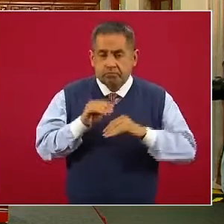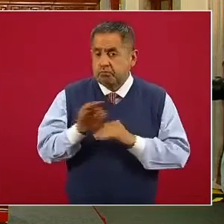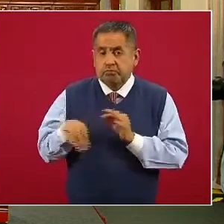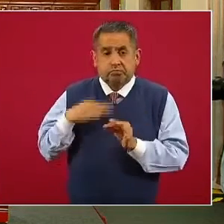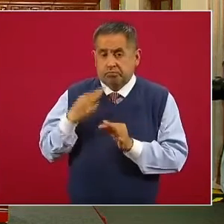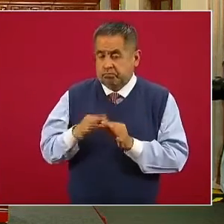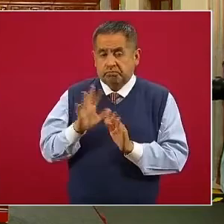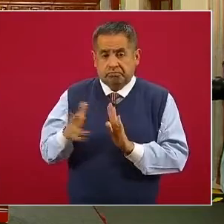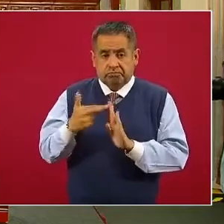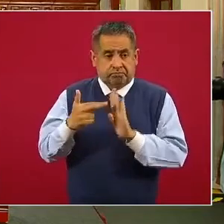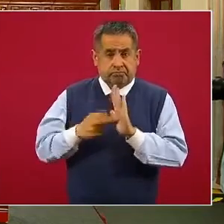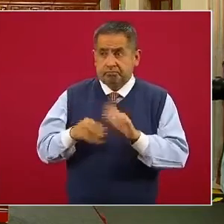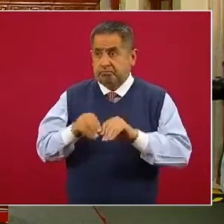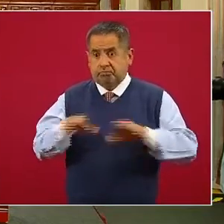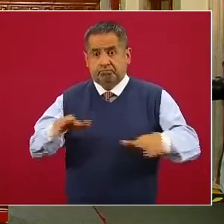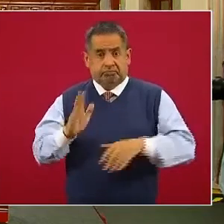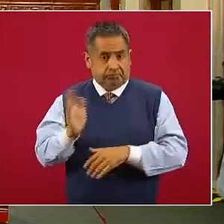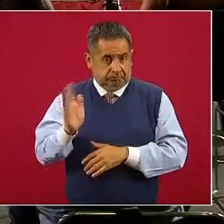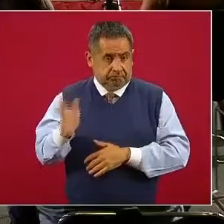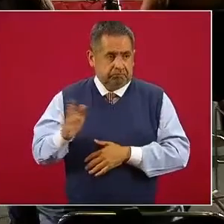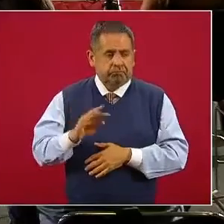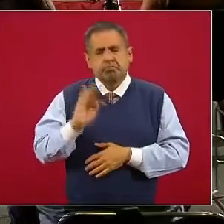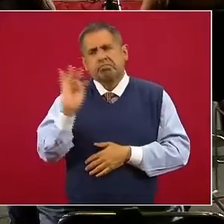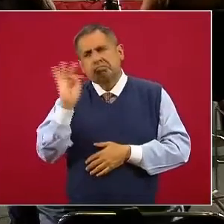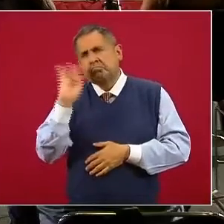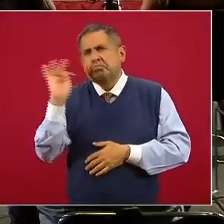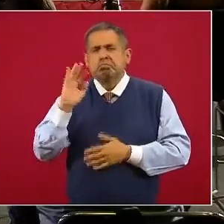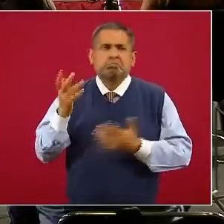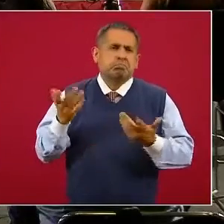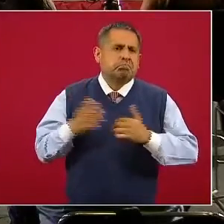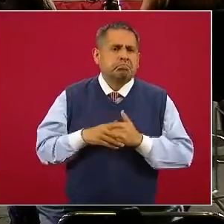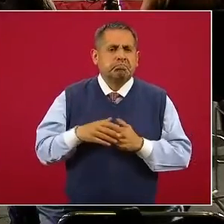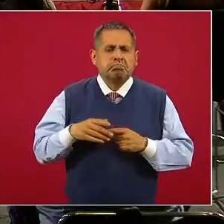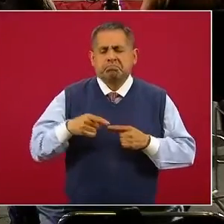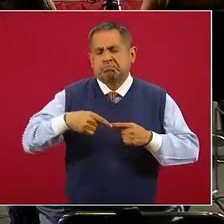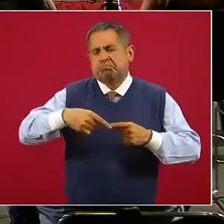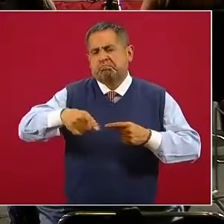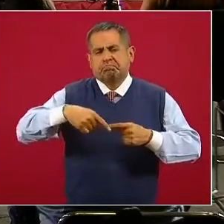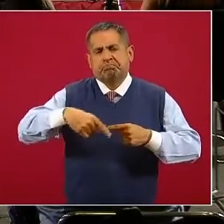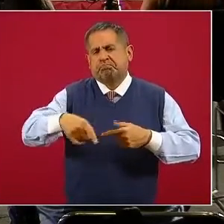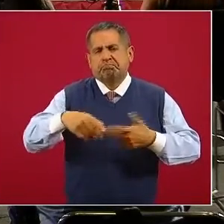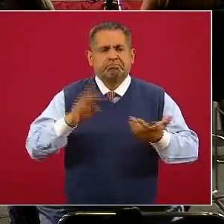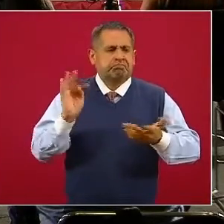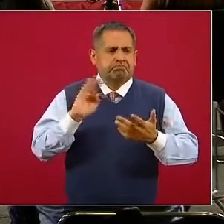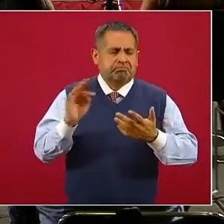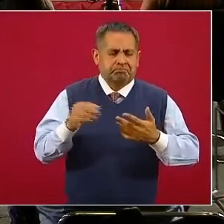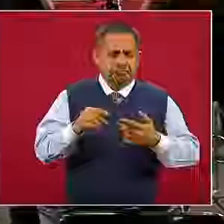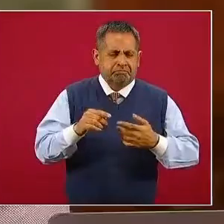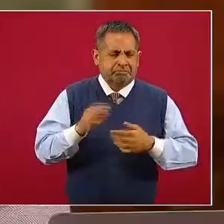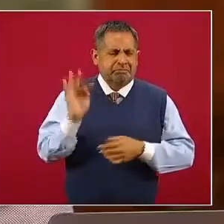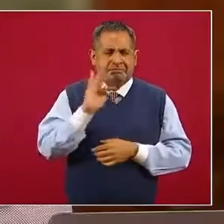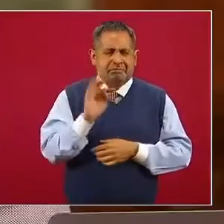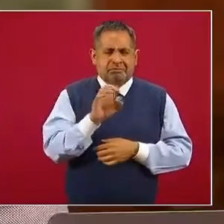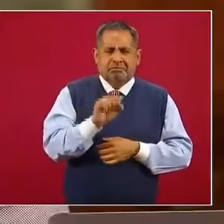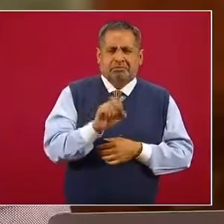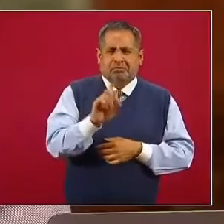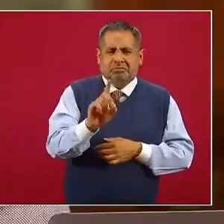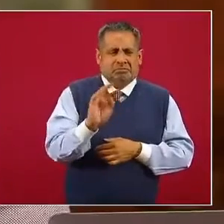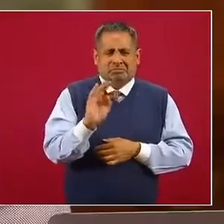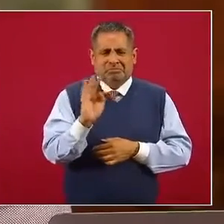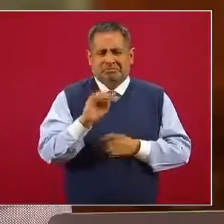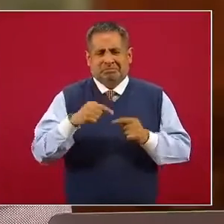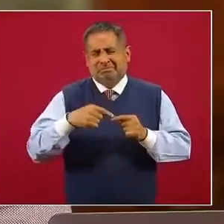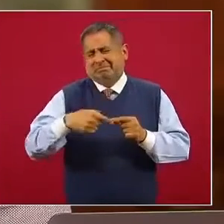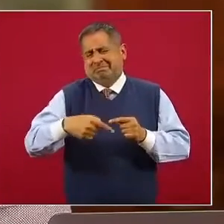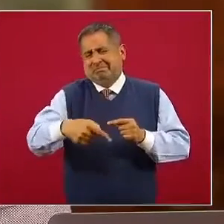listo y probablemente en cuestión de este fin de semana, de horas,